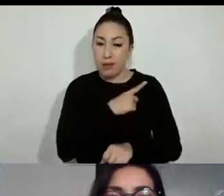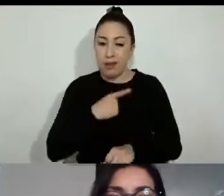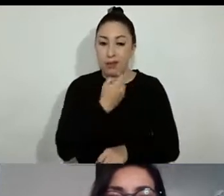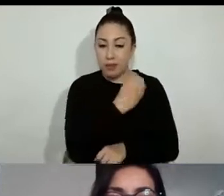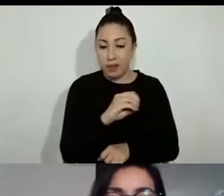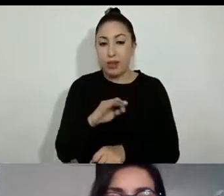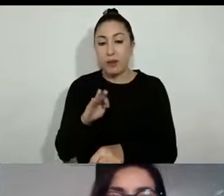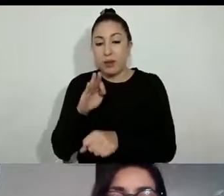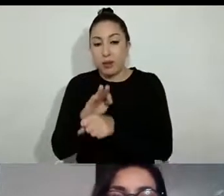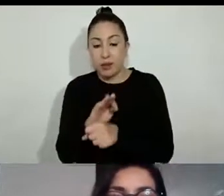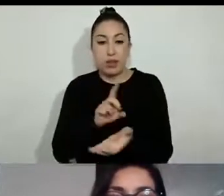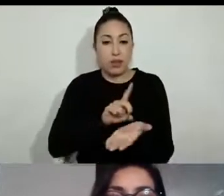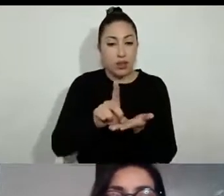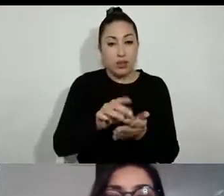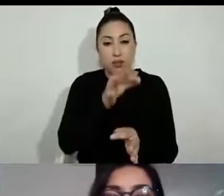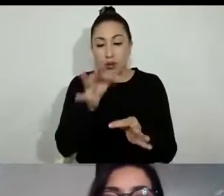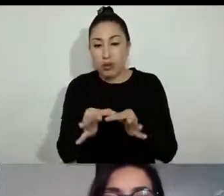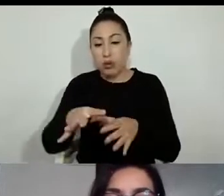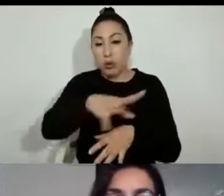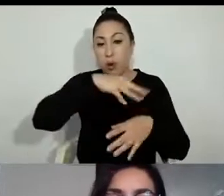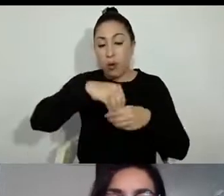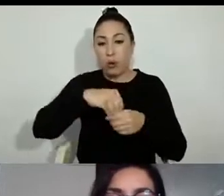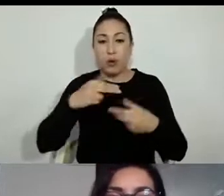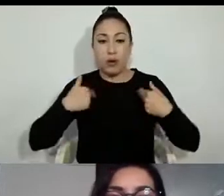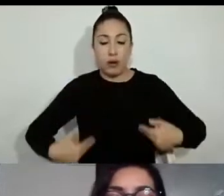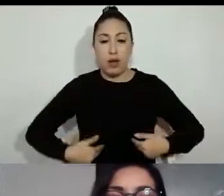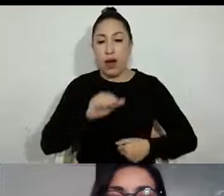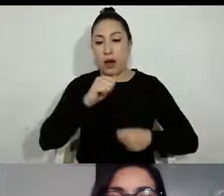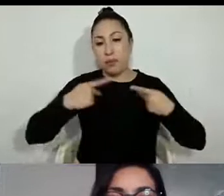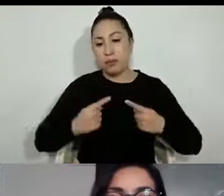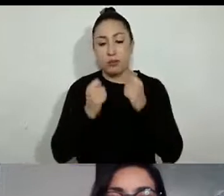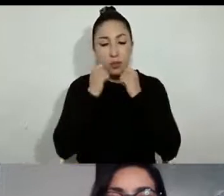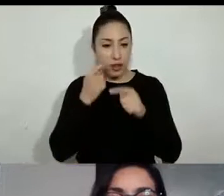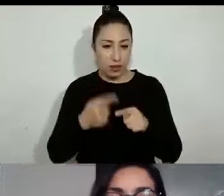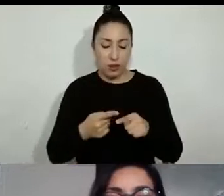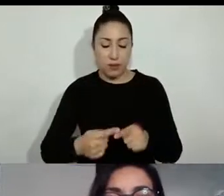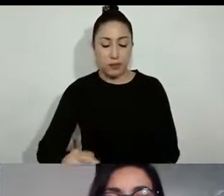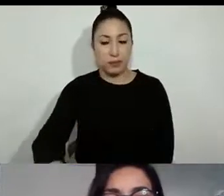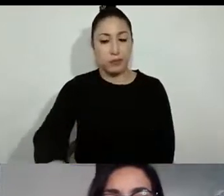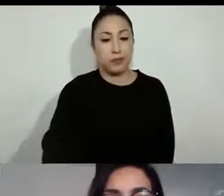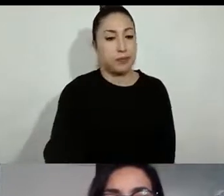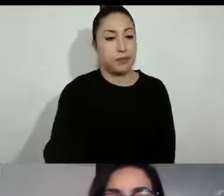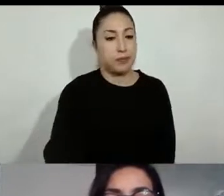acceso en igualdad de condiciones a los derechos humanos de todas las personas, ya que si bien desde el legislativo